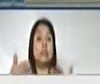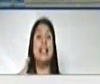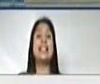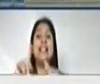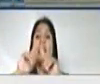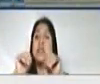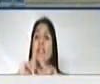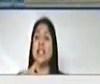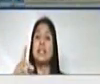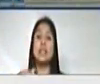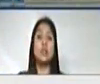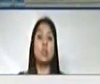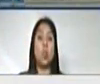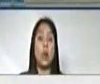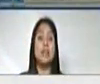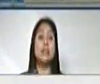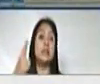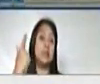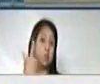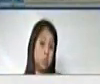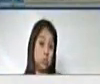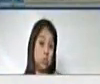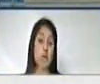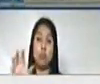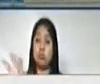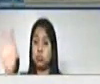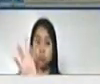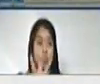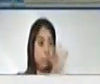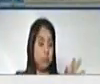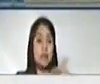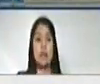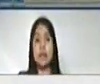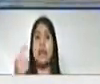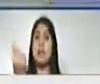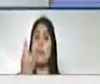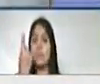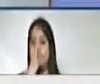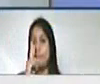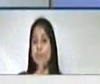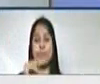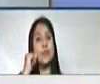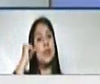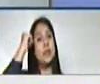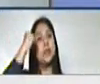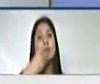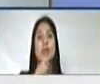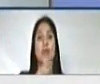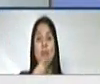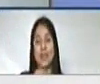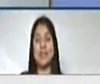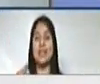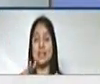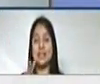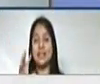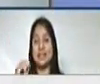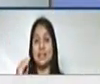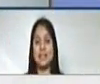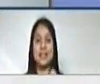forma ordenada y evitar precisamente las aglomeraciones. Uno de los puntos que se ha tratado de recomendar, de evitar esas aglomeraciones, de